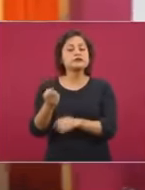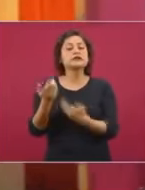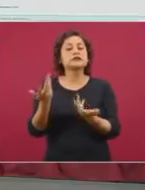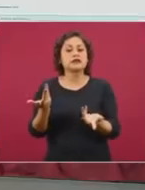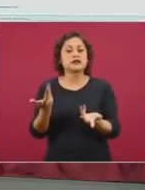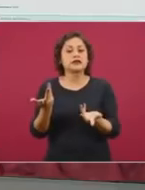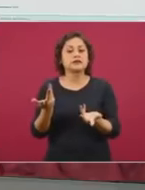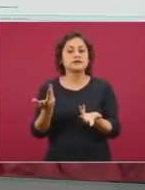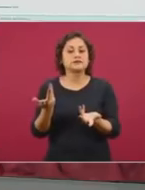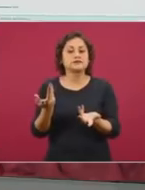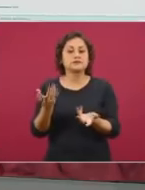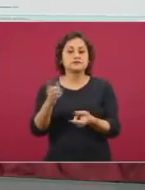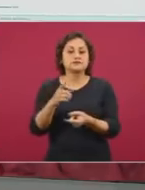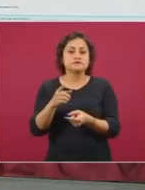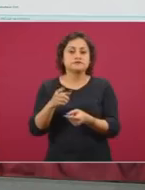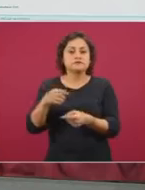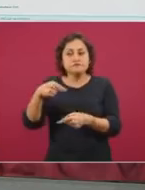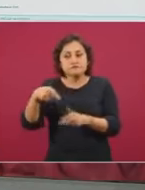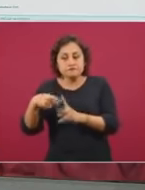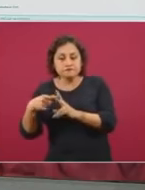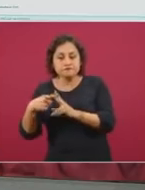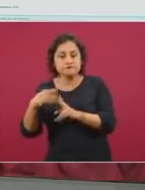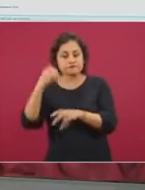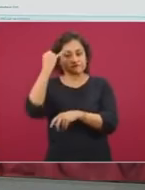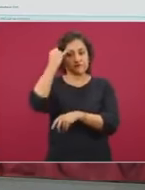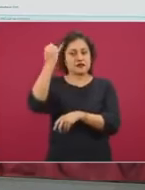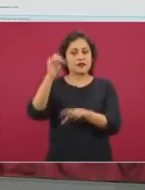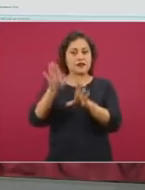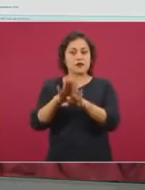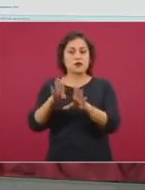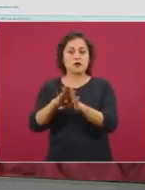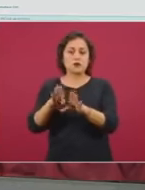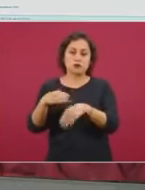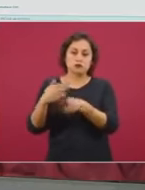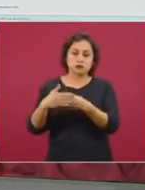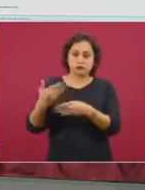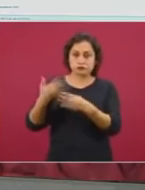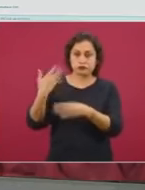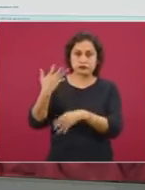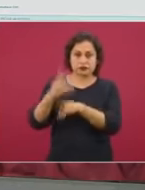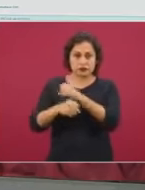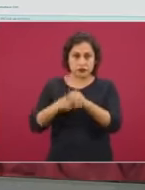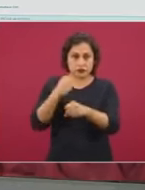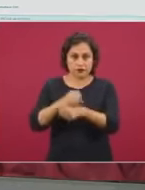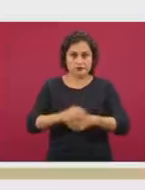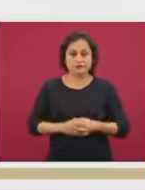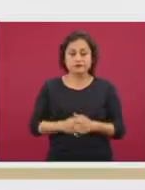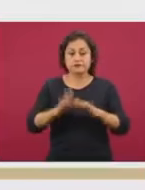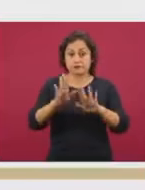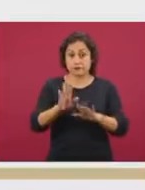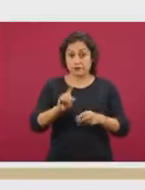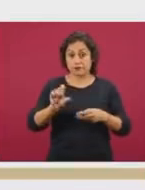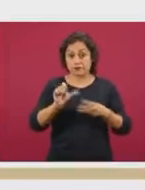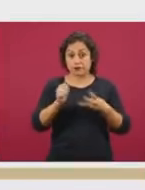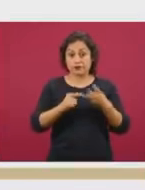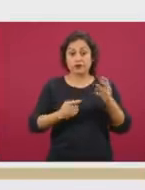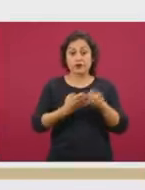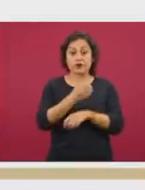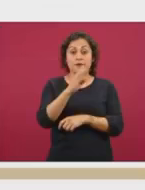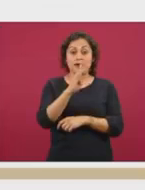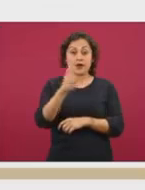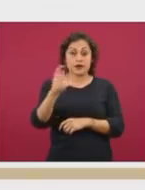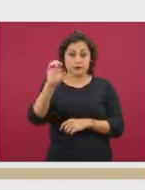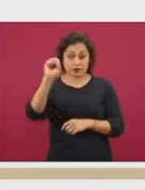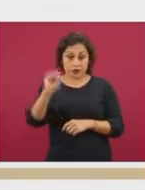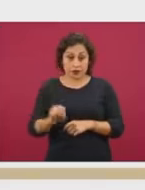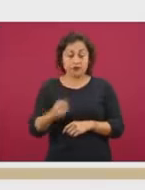de acuerdo al promedio de los últimos 5 años. Baja California Sur también presentó ya un pico muy importante,